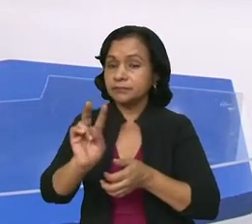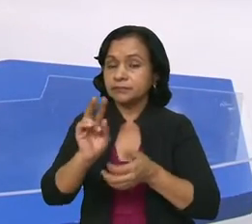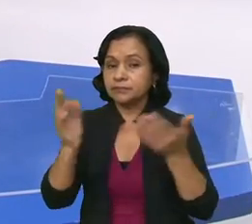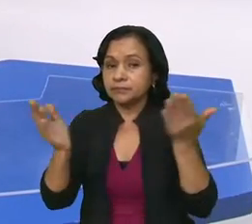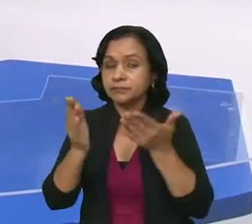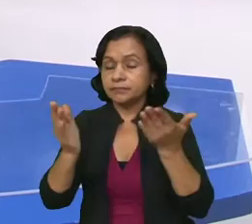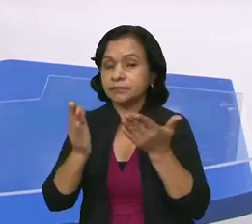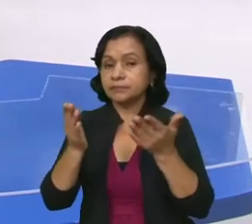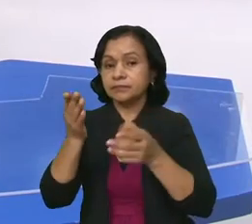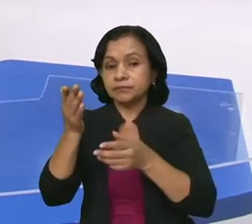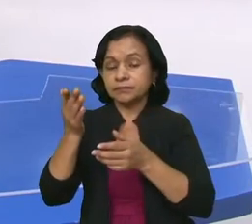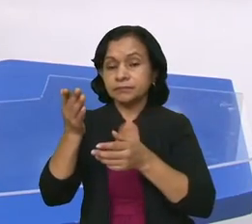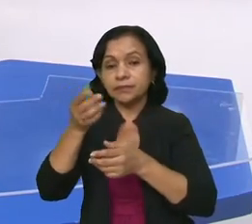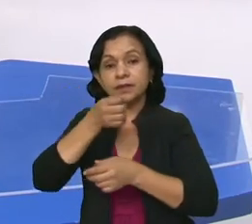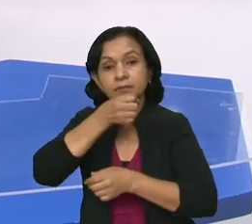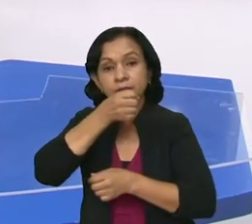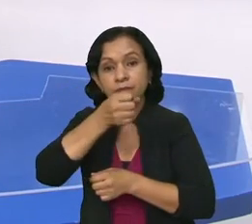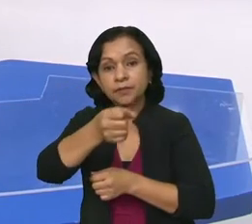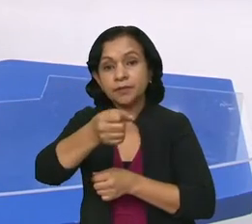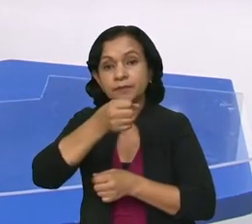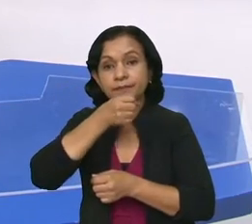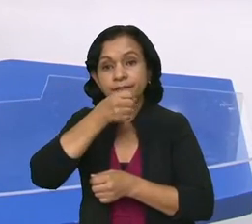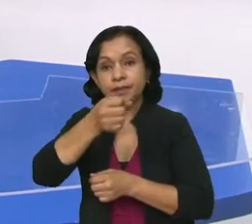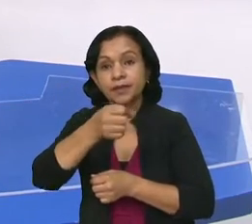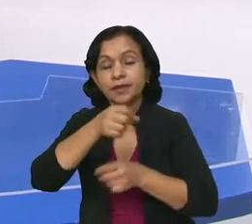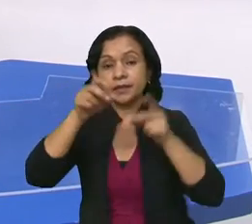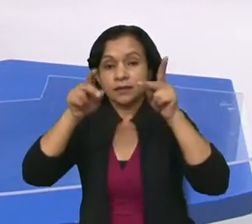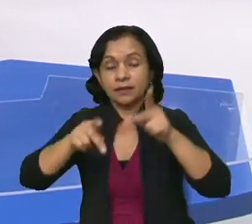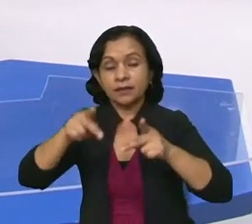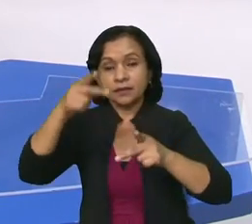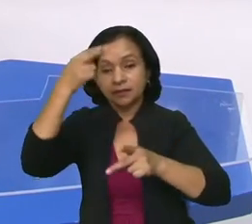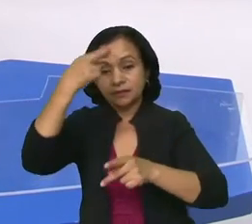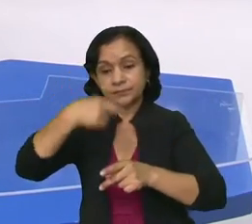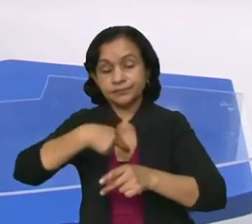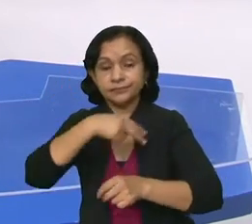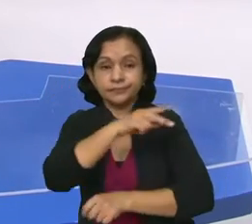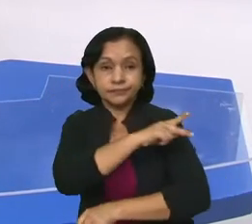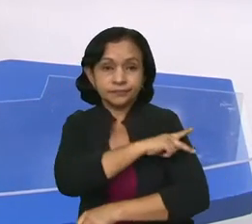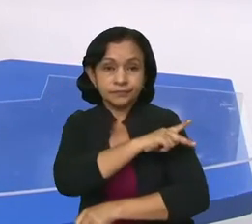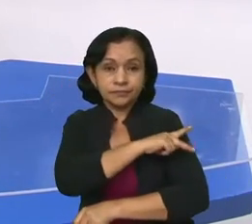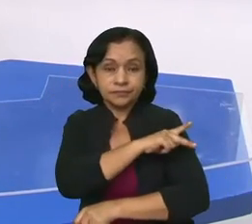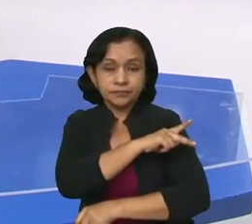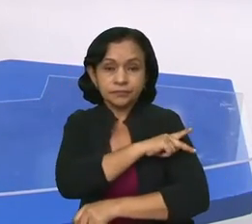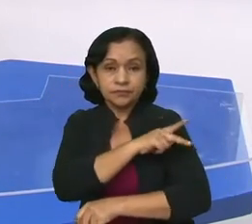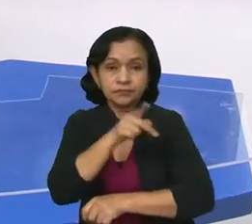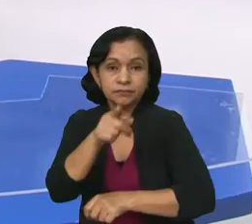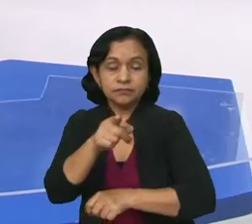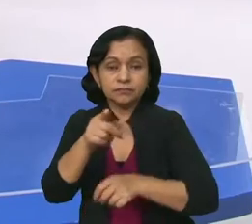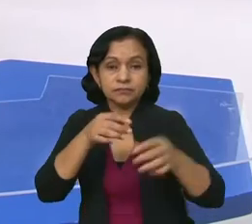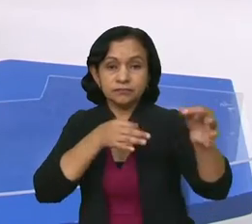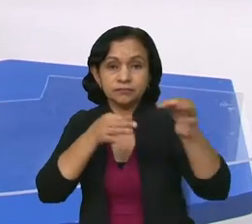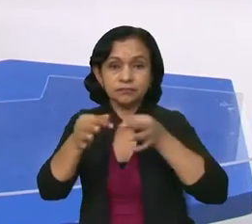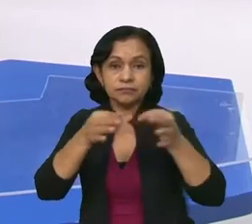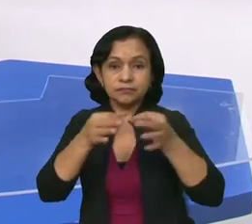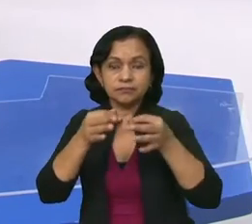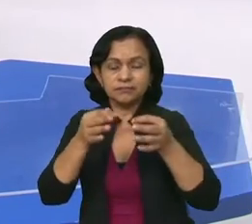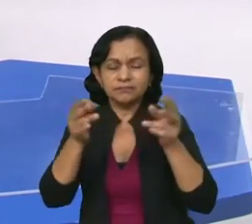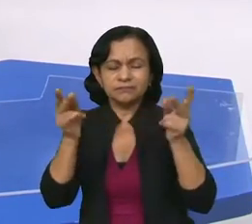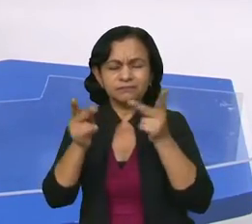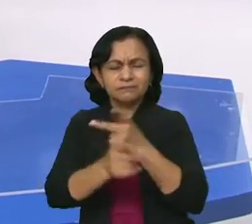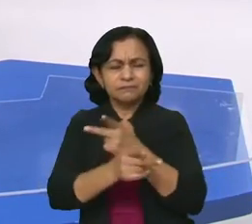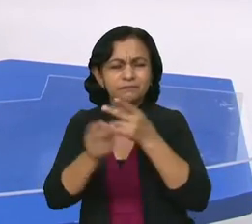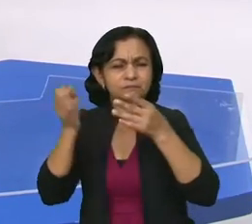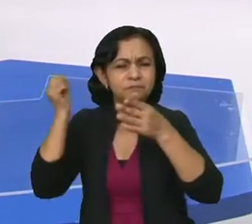parte de la conferencia de prensa que brindaron autoridades de la Policía Nacional sobre el esclarecimiento del horrendo